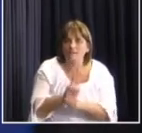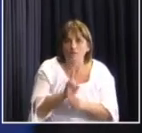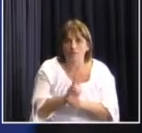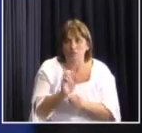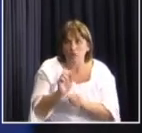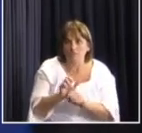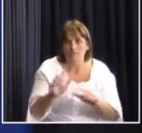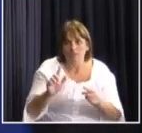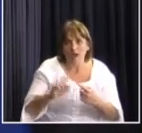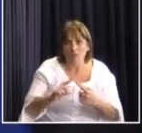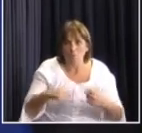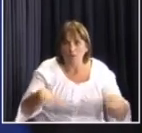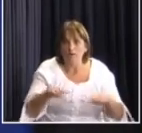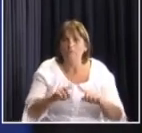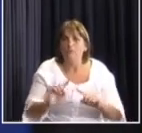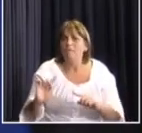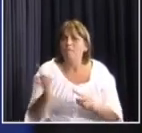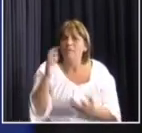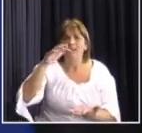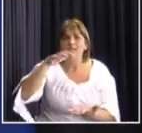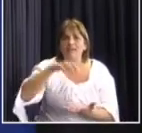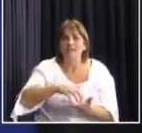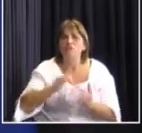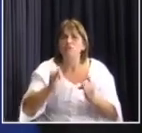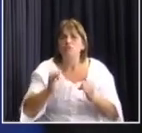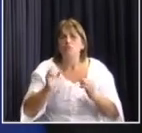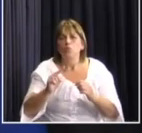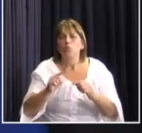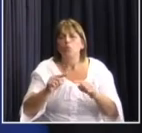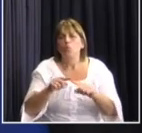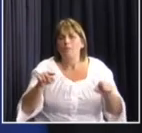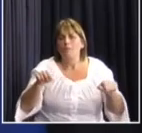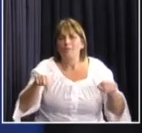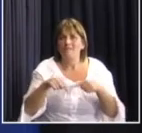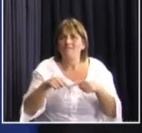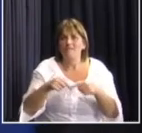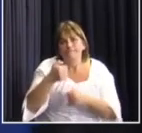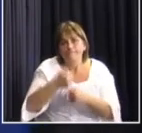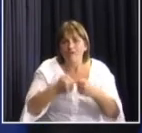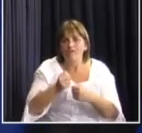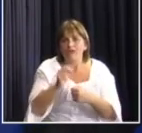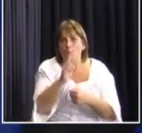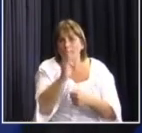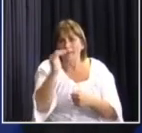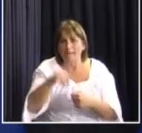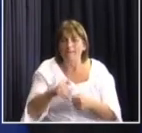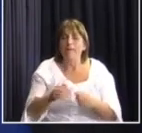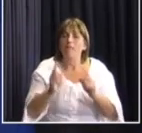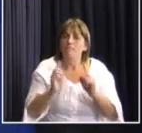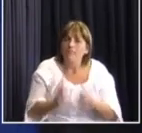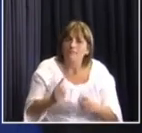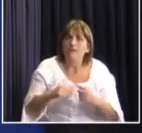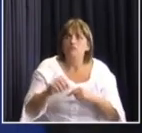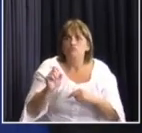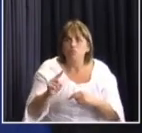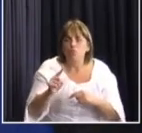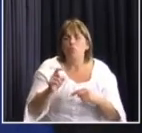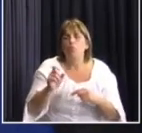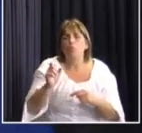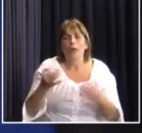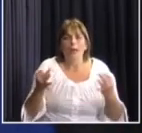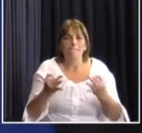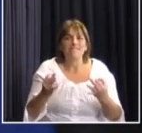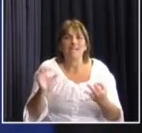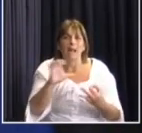posteriormente la primera instalación de la planta de upm después la instalación de monte del plata